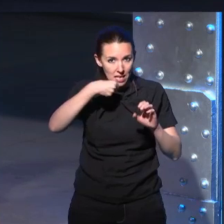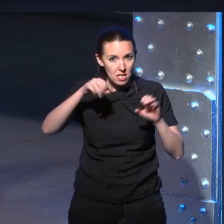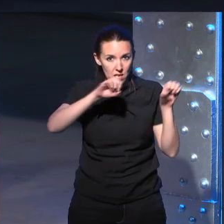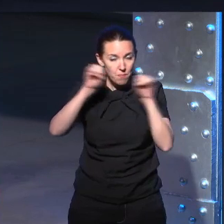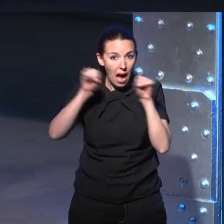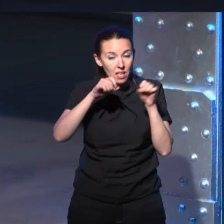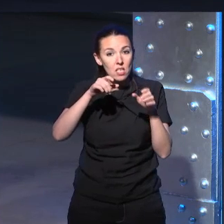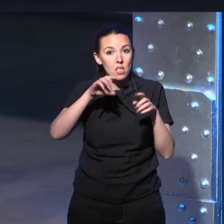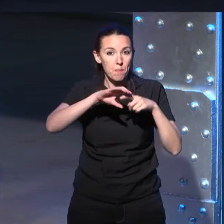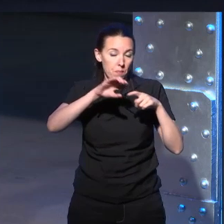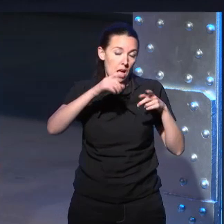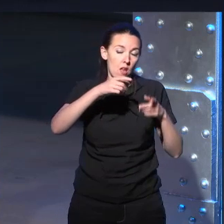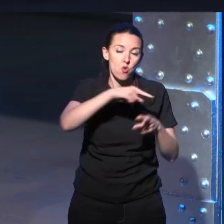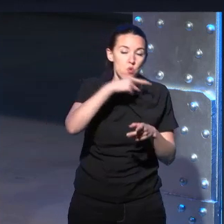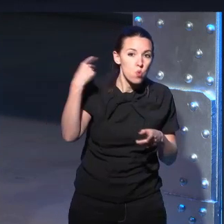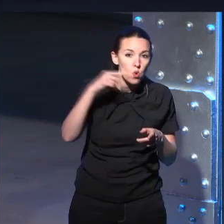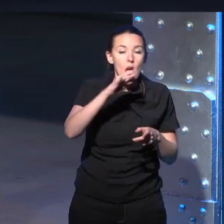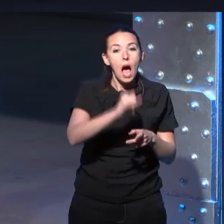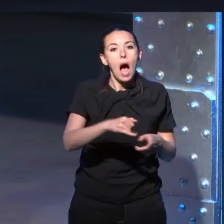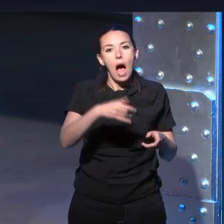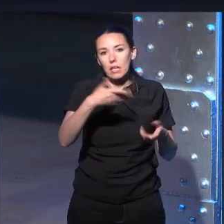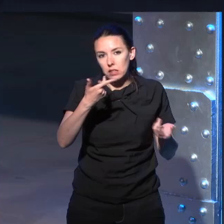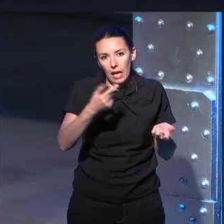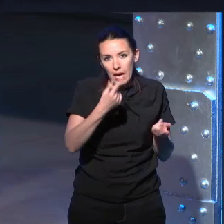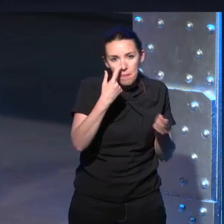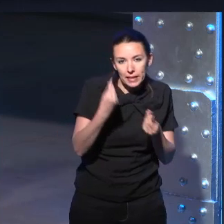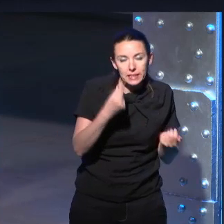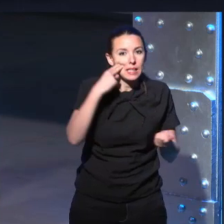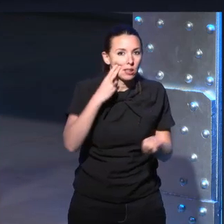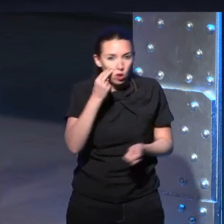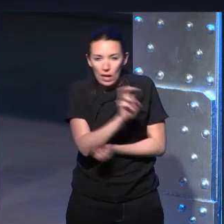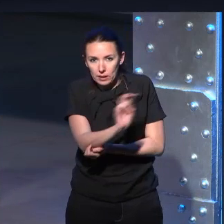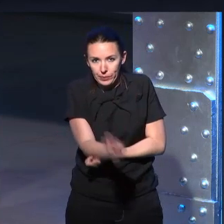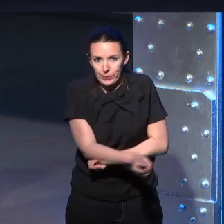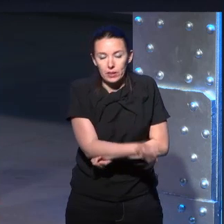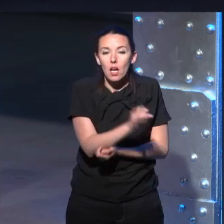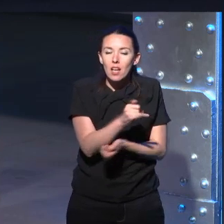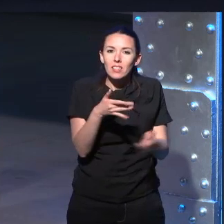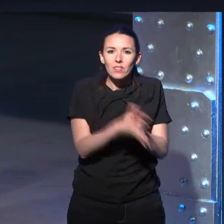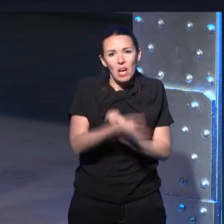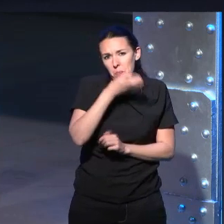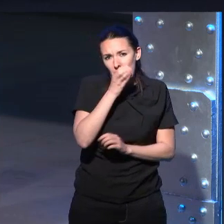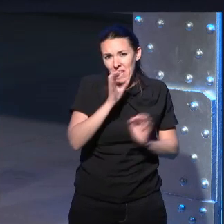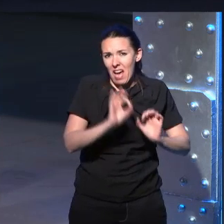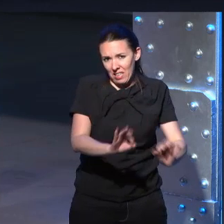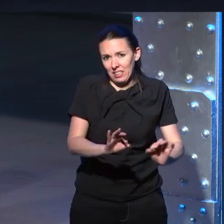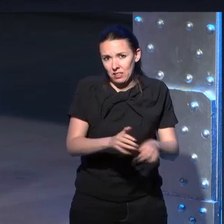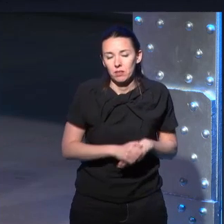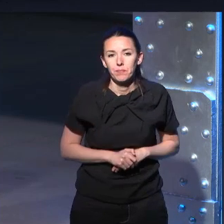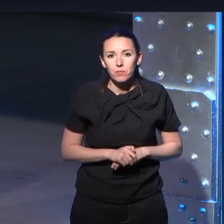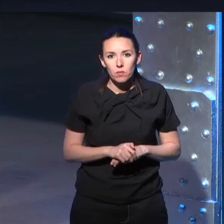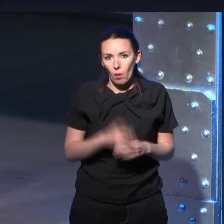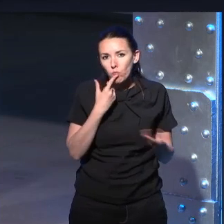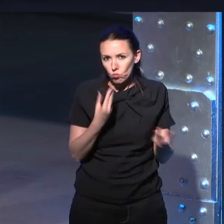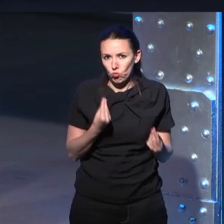dulce, hay atole de vainilla, atole de chocolate, es como es una bebida de maíz, muy,